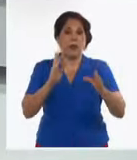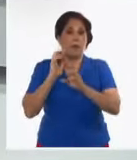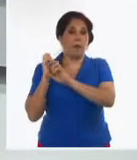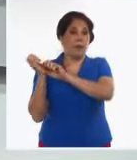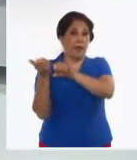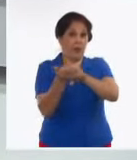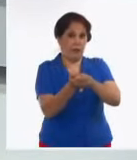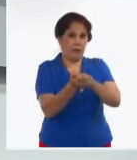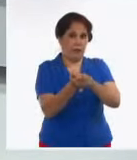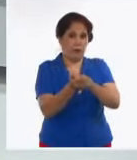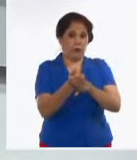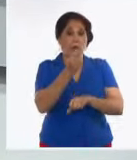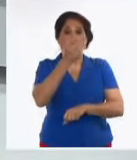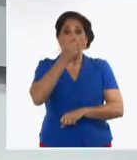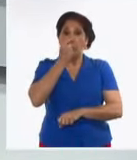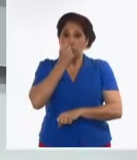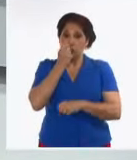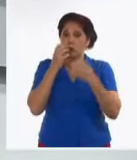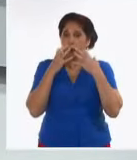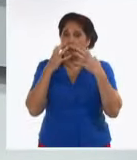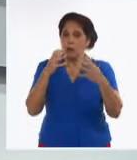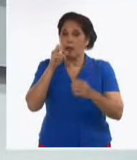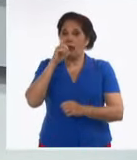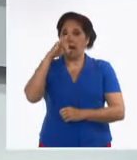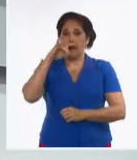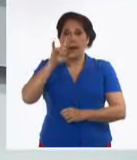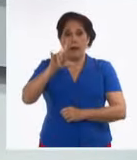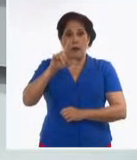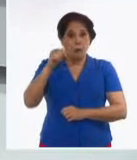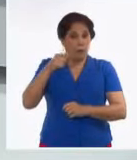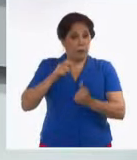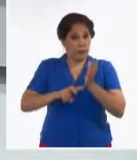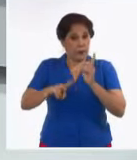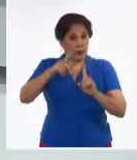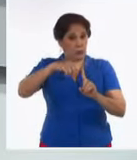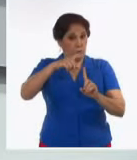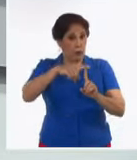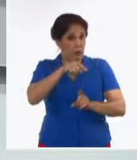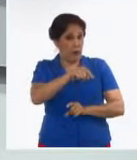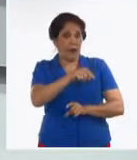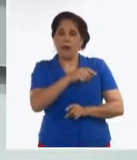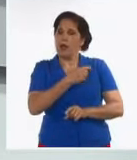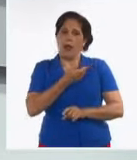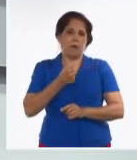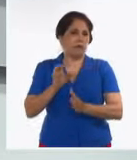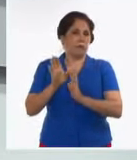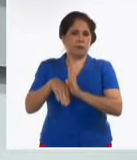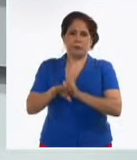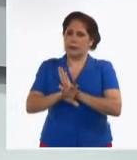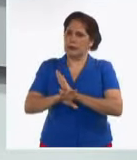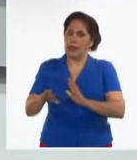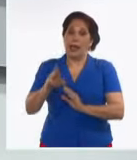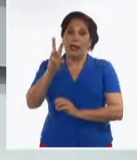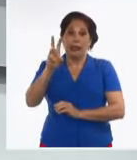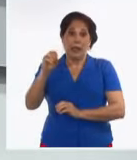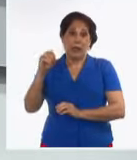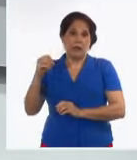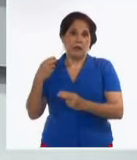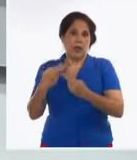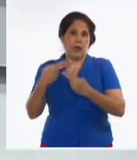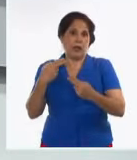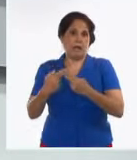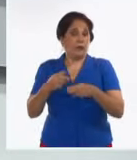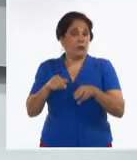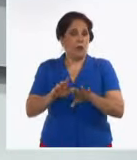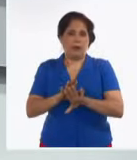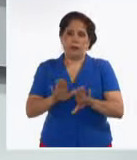Daniel Castro, figura icónica del béisbol cubano y tunero, ha anunciado su retiro después de 30 series nacionales. Al